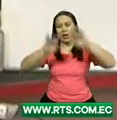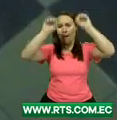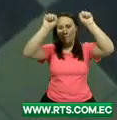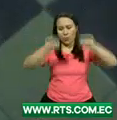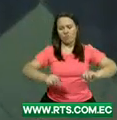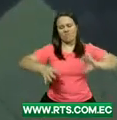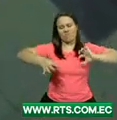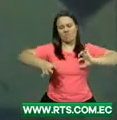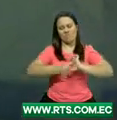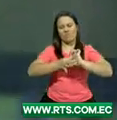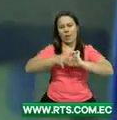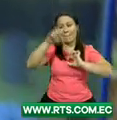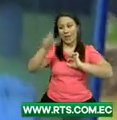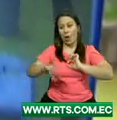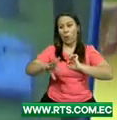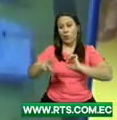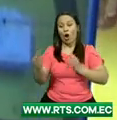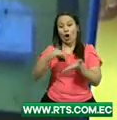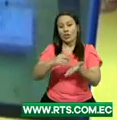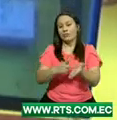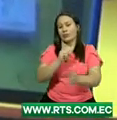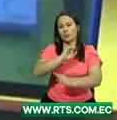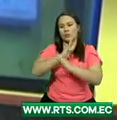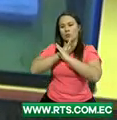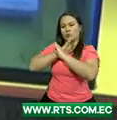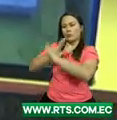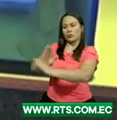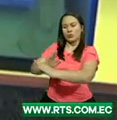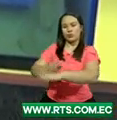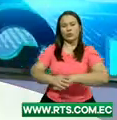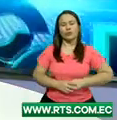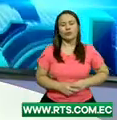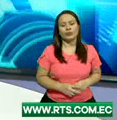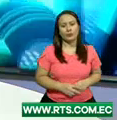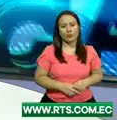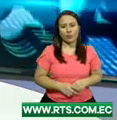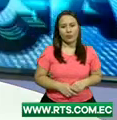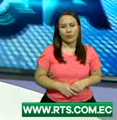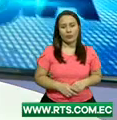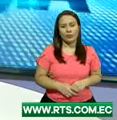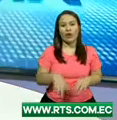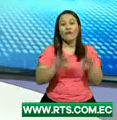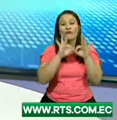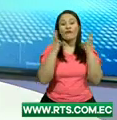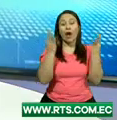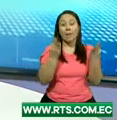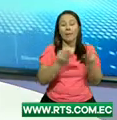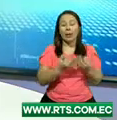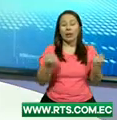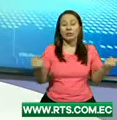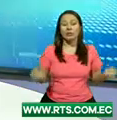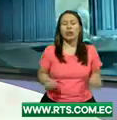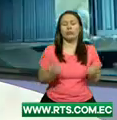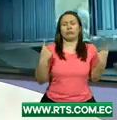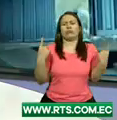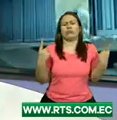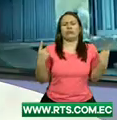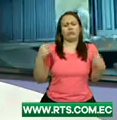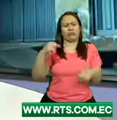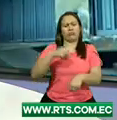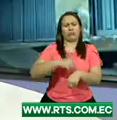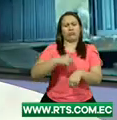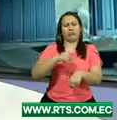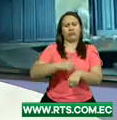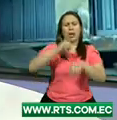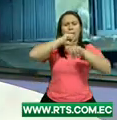aparezca por aquí nuevamente charly paisaje una familia fue sorprendida en horas de la